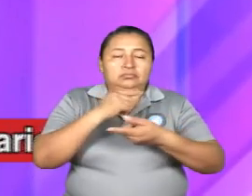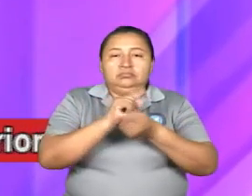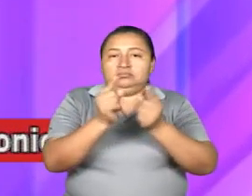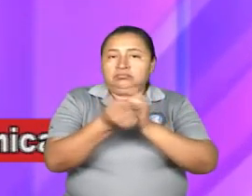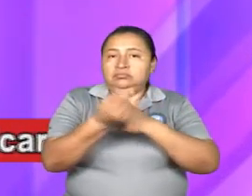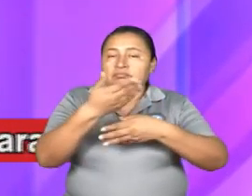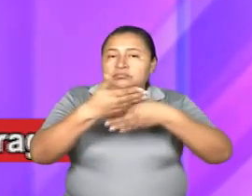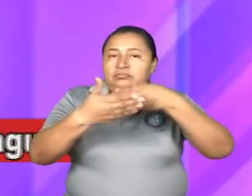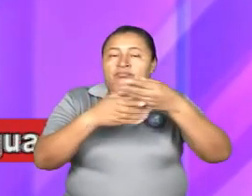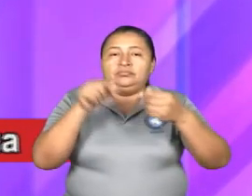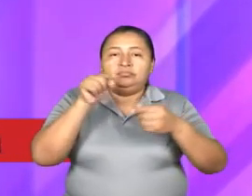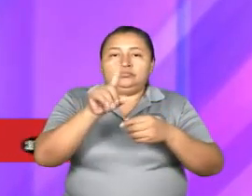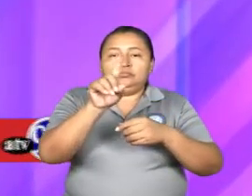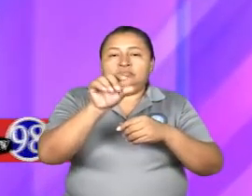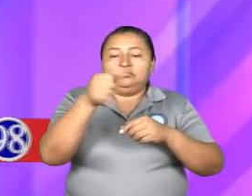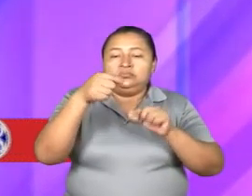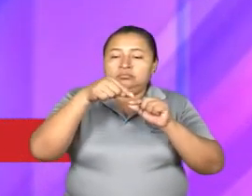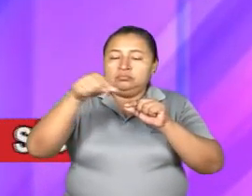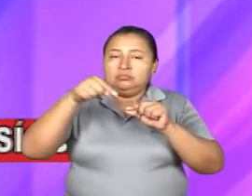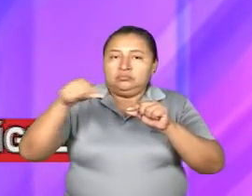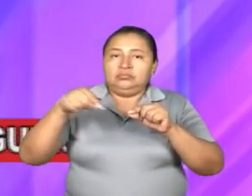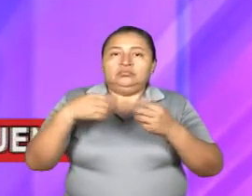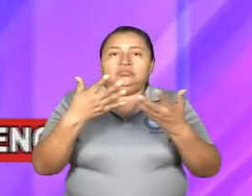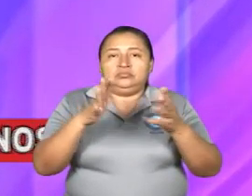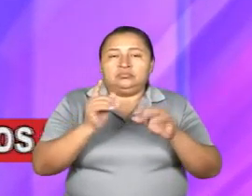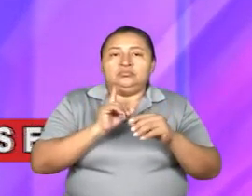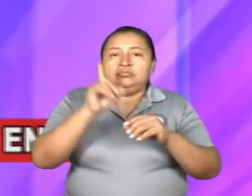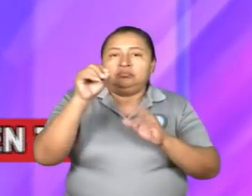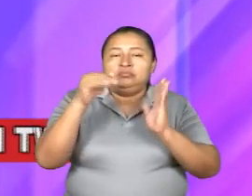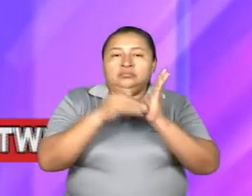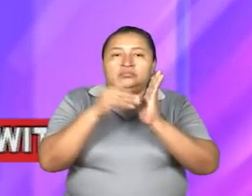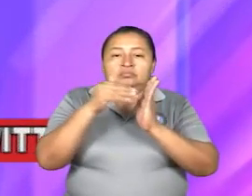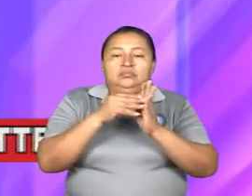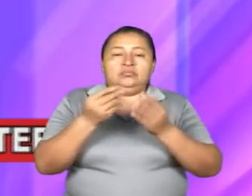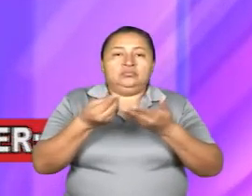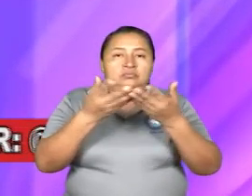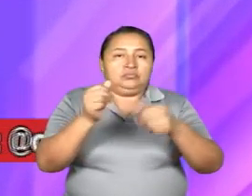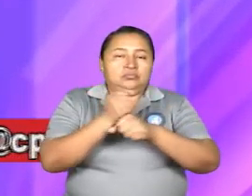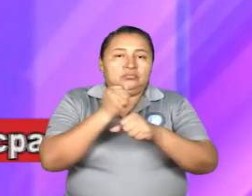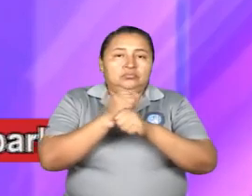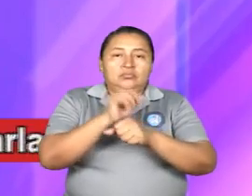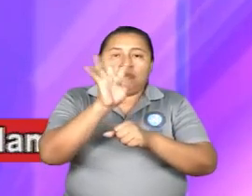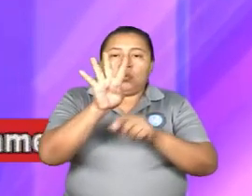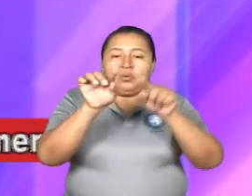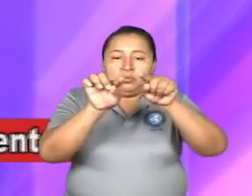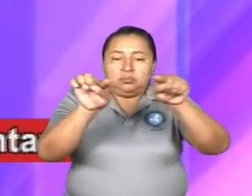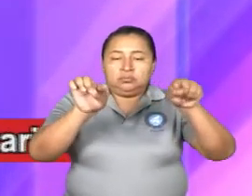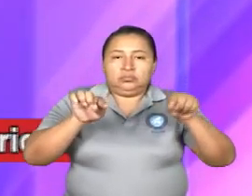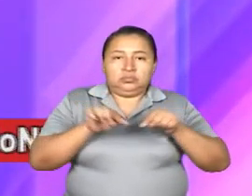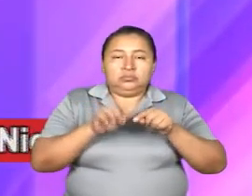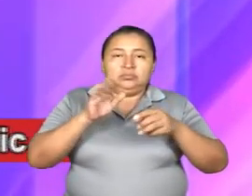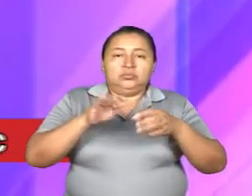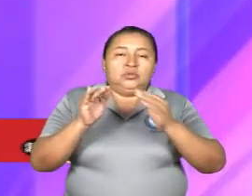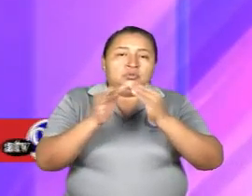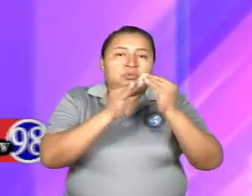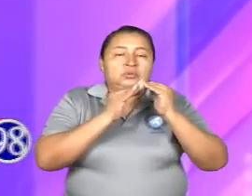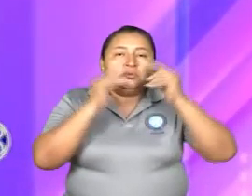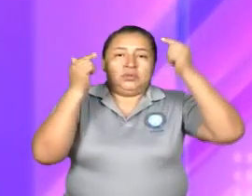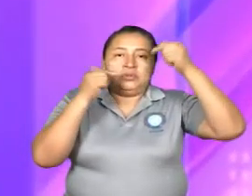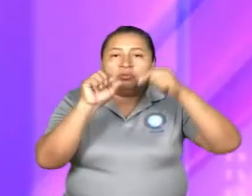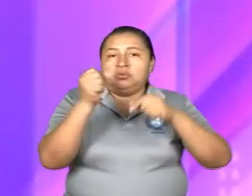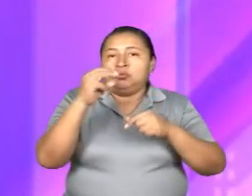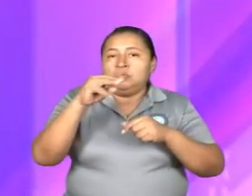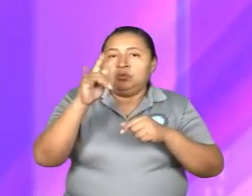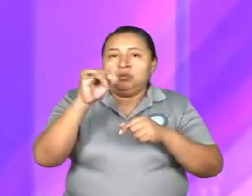en 16 municipios, casi 10 millones de inversión, 4 canchas en Somotillo, Ciudad Sandino y Tipitapa,